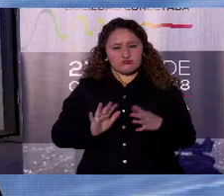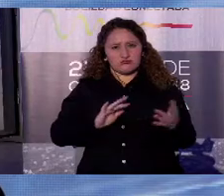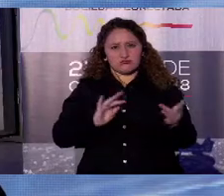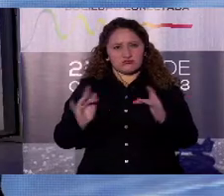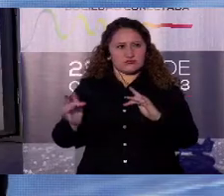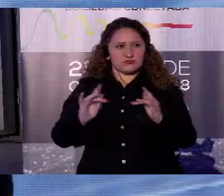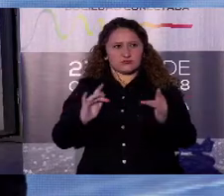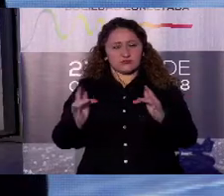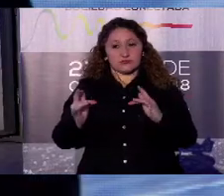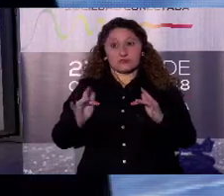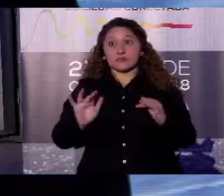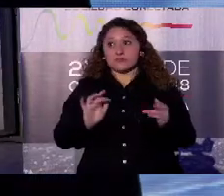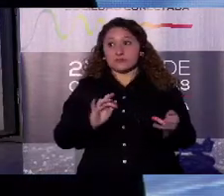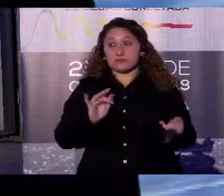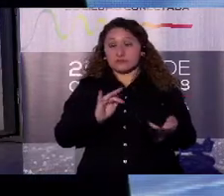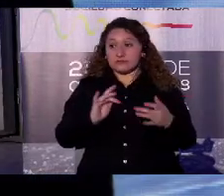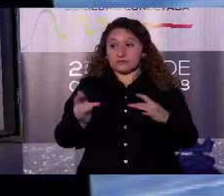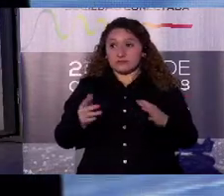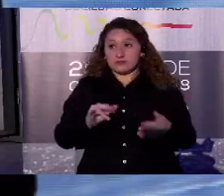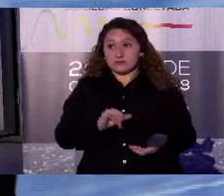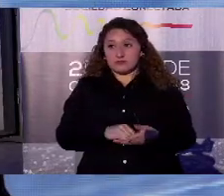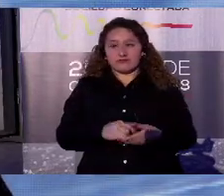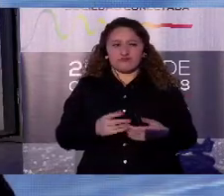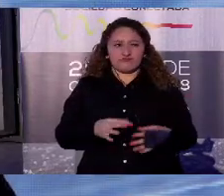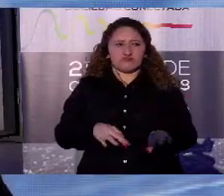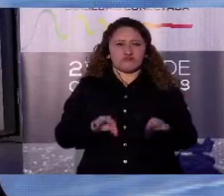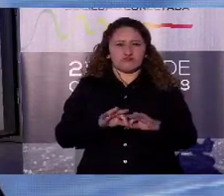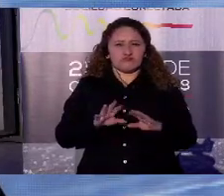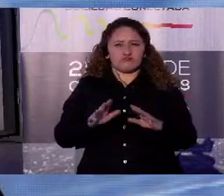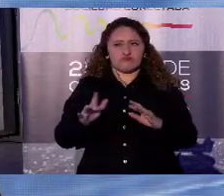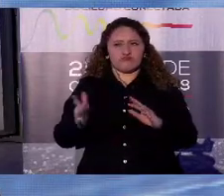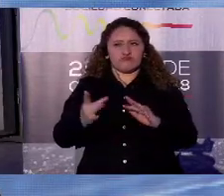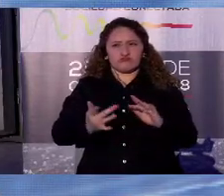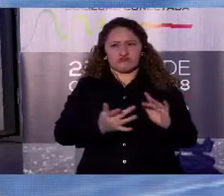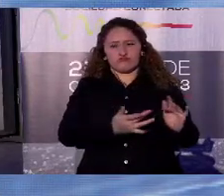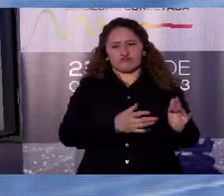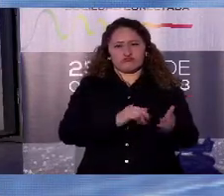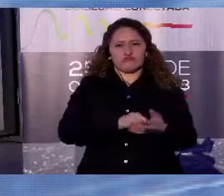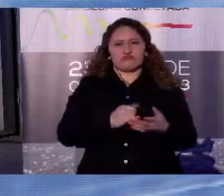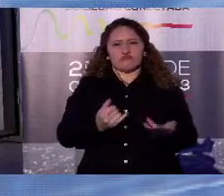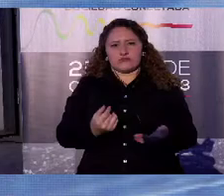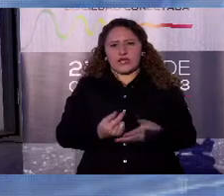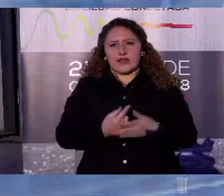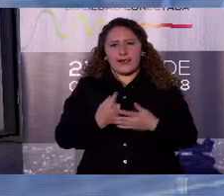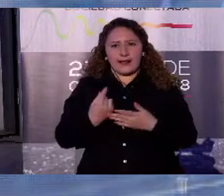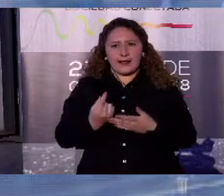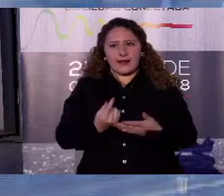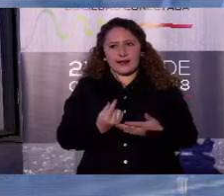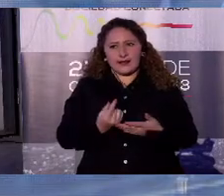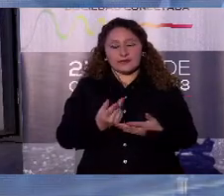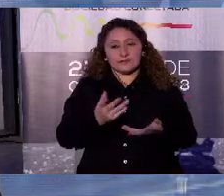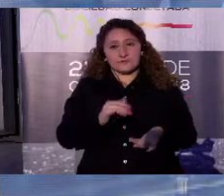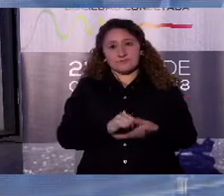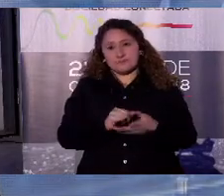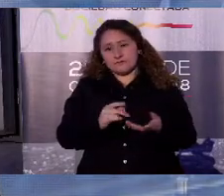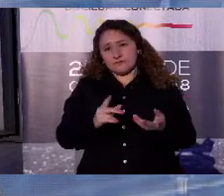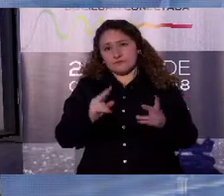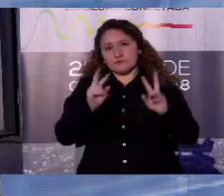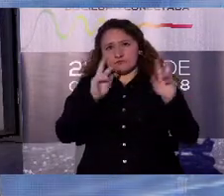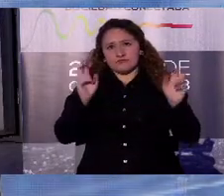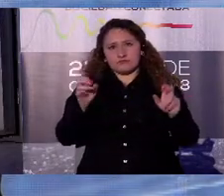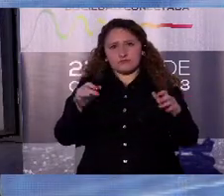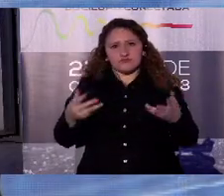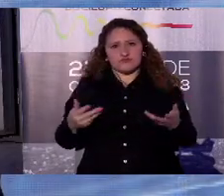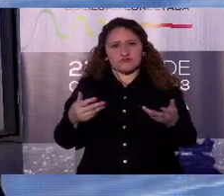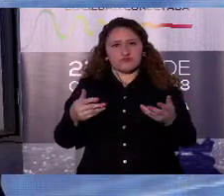redes. Yo creo que por eso es de particular importancia la discusión que tenemos actualmente. Si bien los temas de